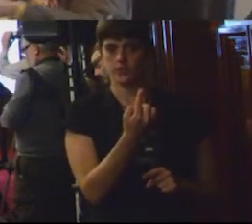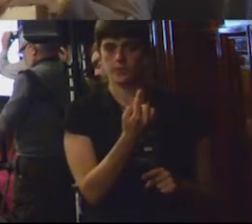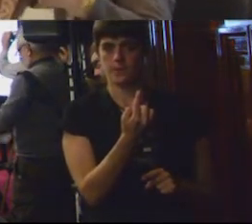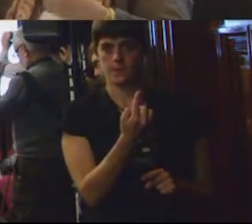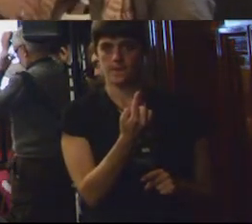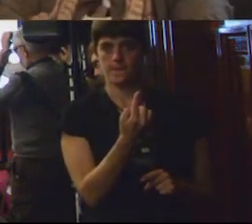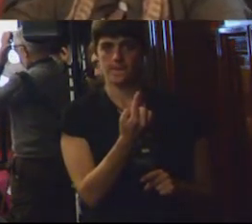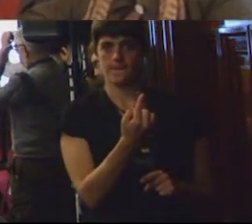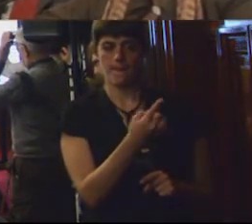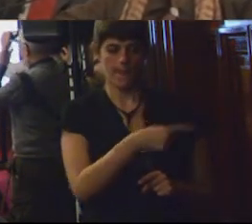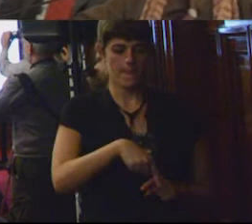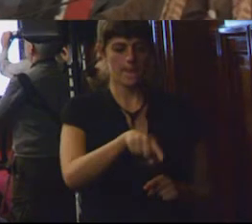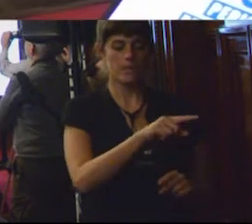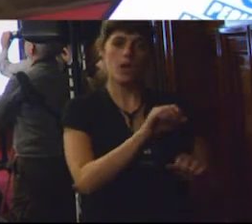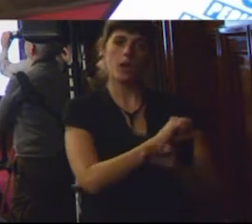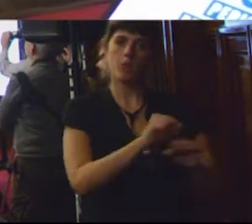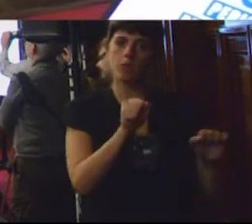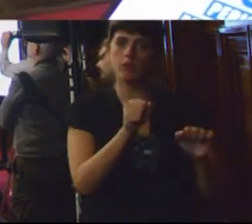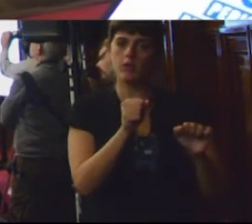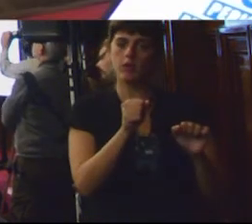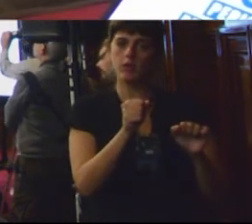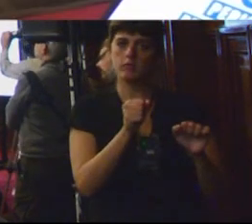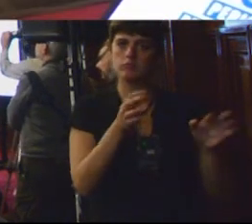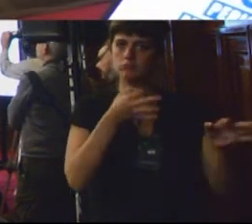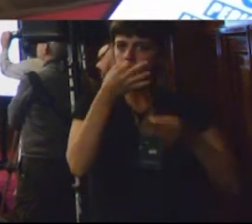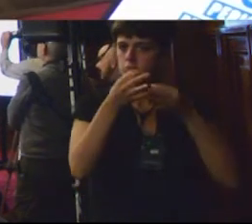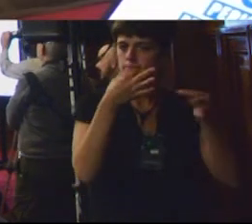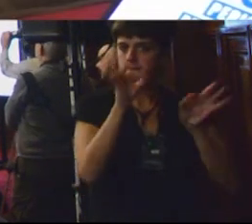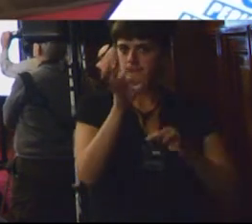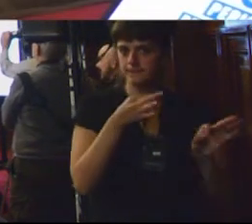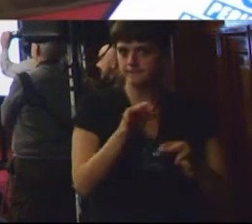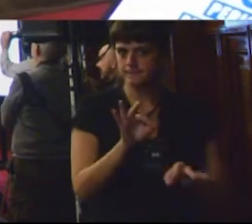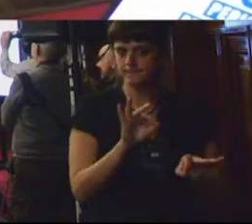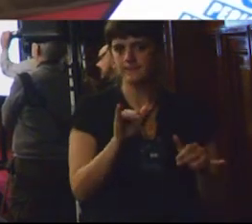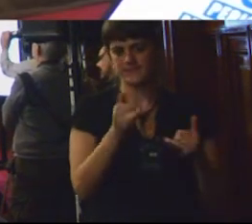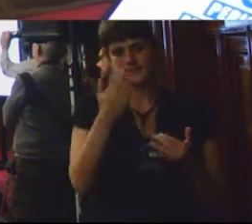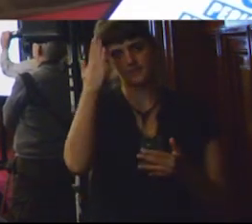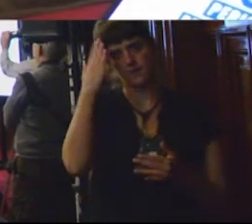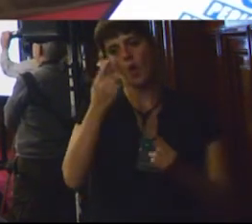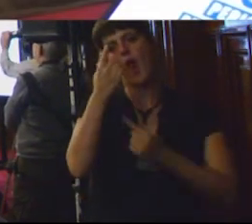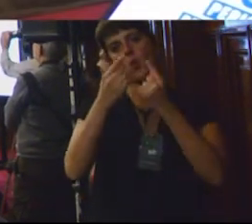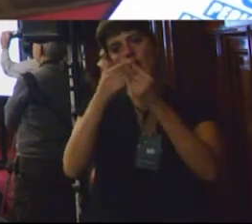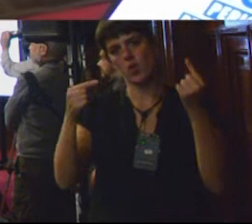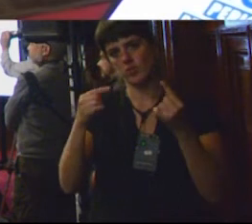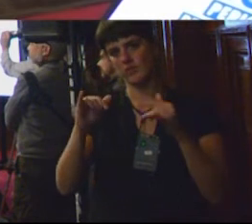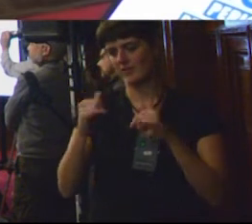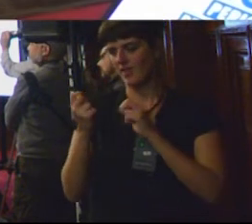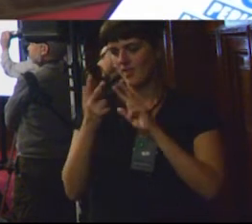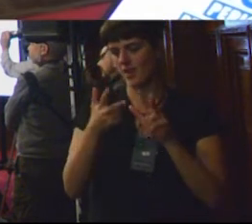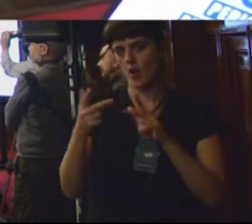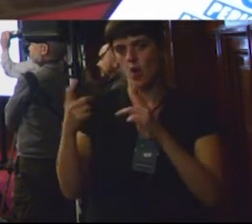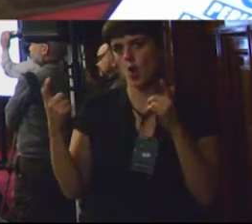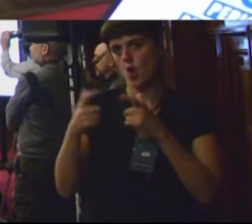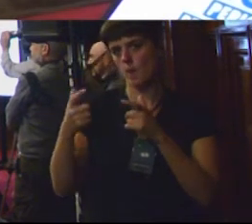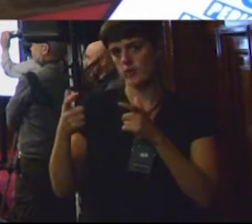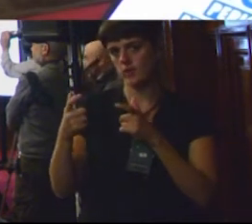que puedan hacer las precisiones. Sabemos que hay algunas de las cosas que se han planteado por los comisionados y la